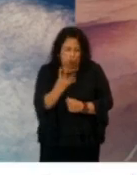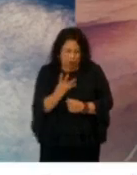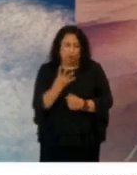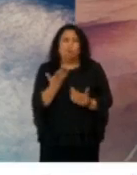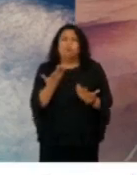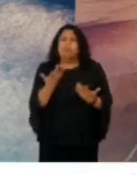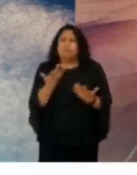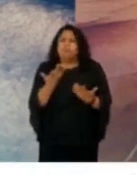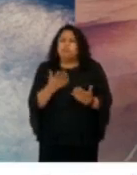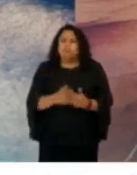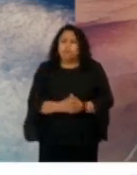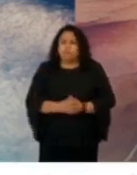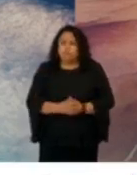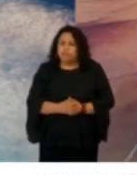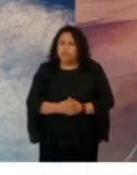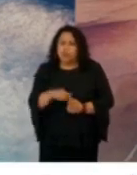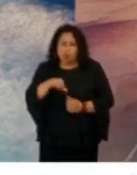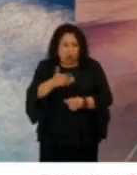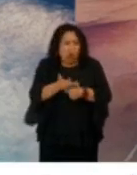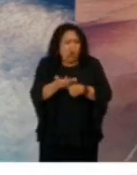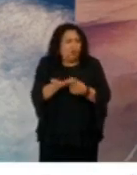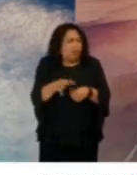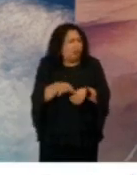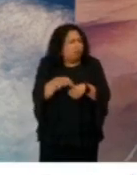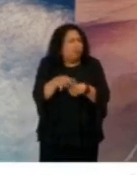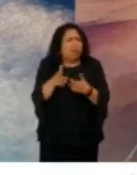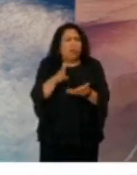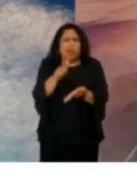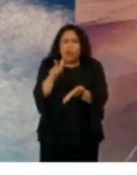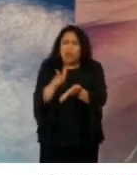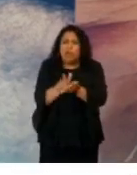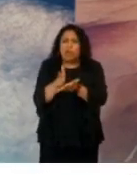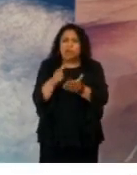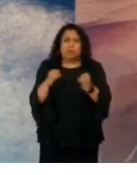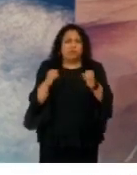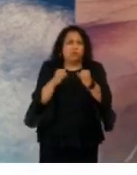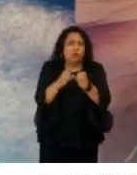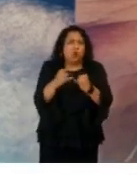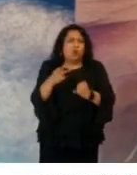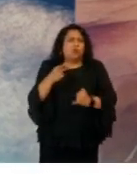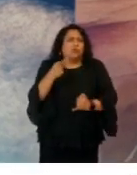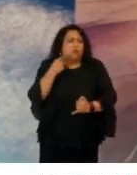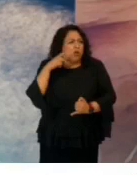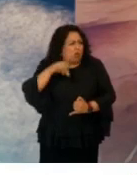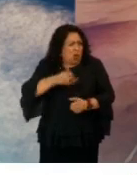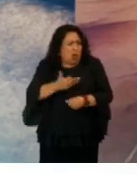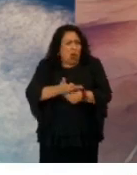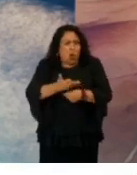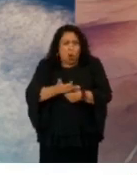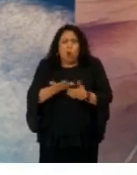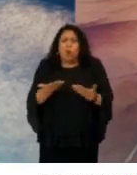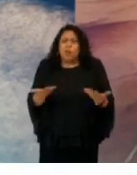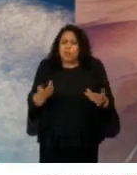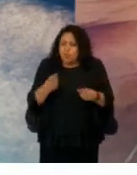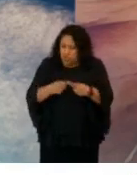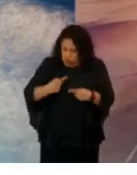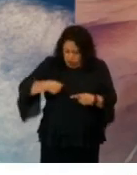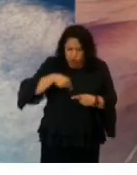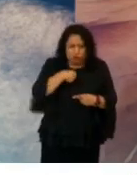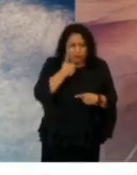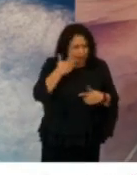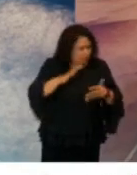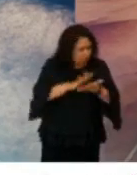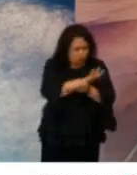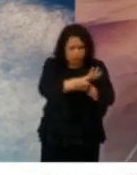Estado estamos enfrentando? ¿Qué leyes, qué instituciones, qué política estamos enfrentando? Quienes nos